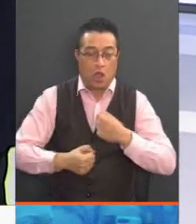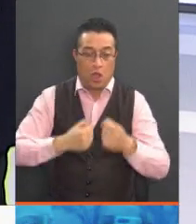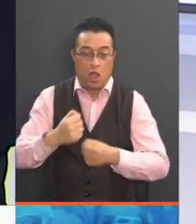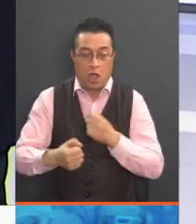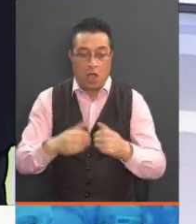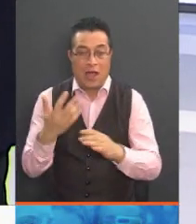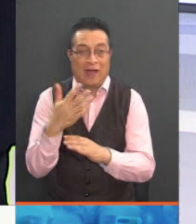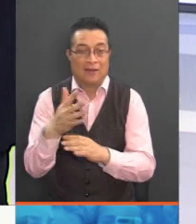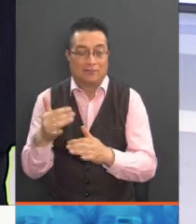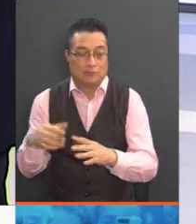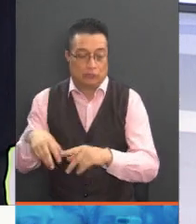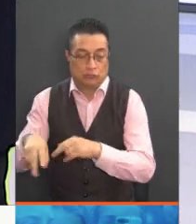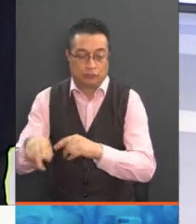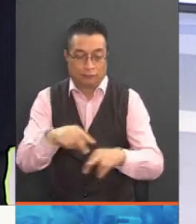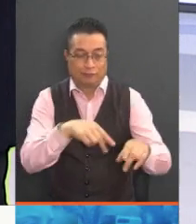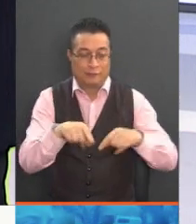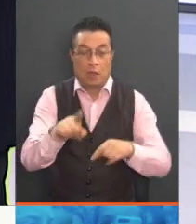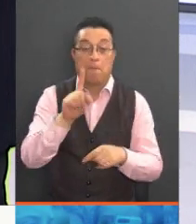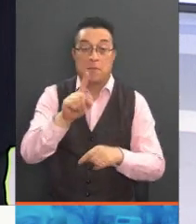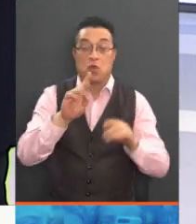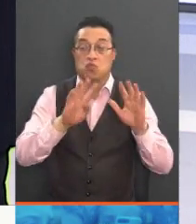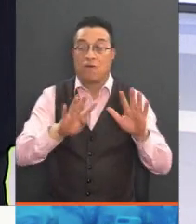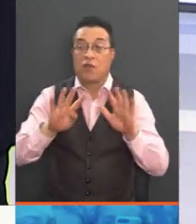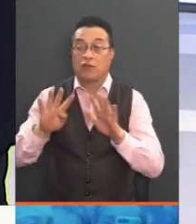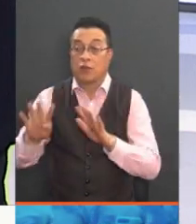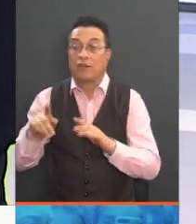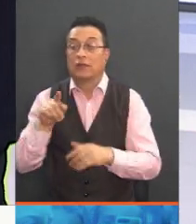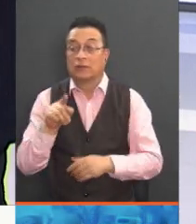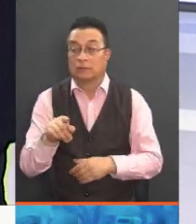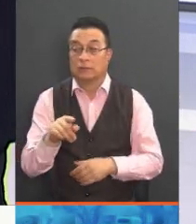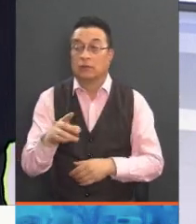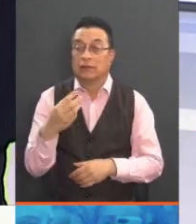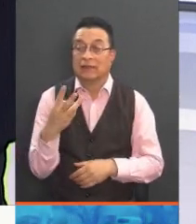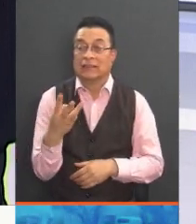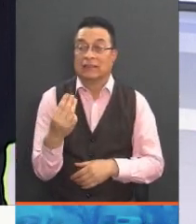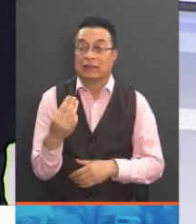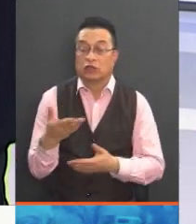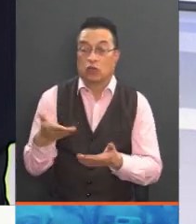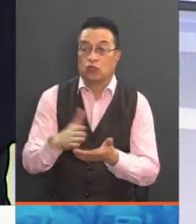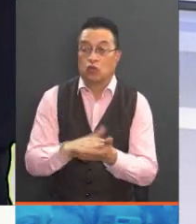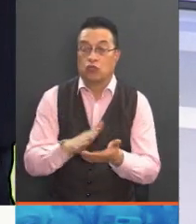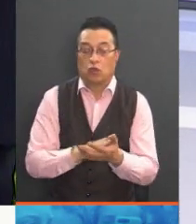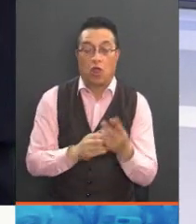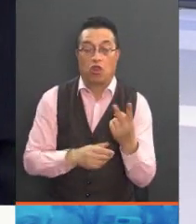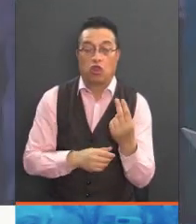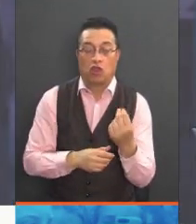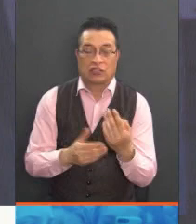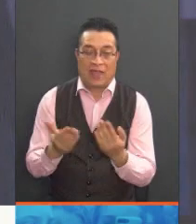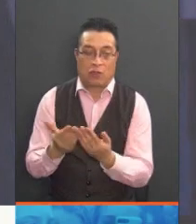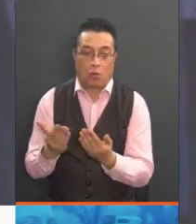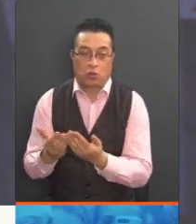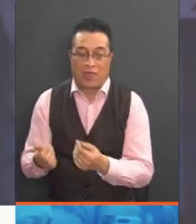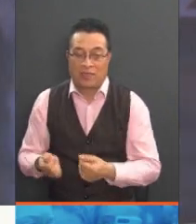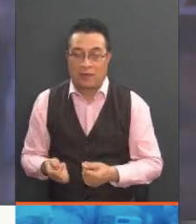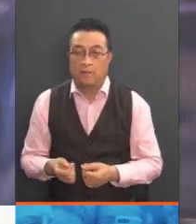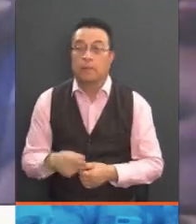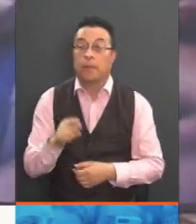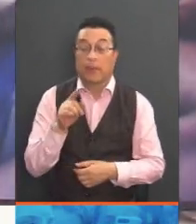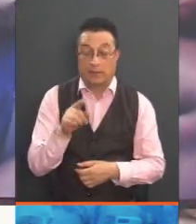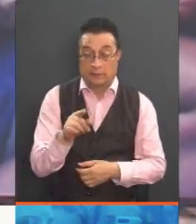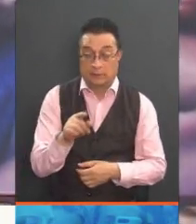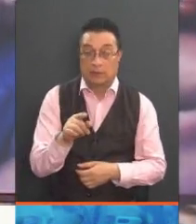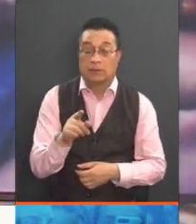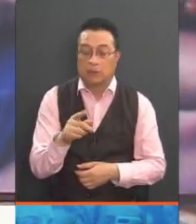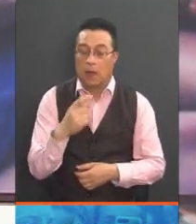jardines. 1999 en Columbine. 13 muertos, 12 estudiantes. Ahora, esto refleja una pregunta que hay